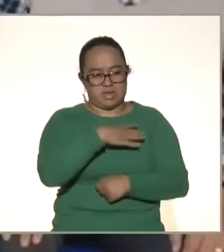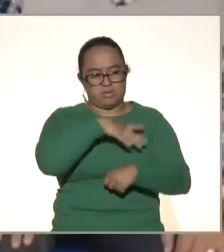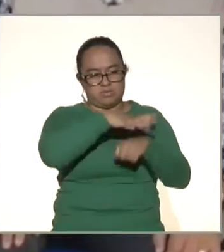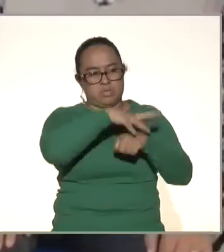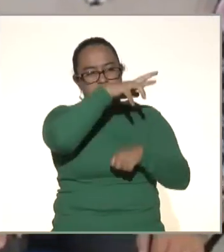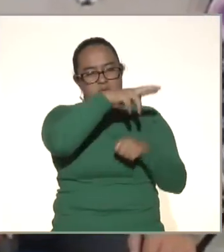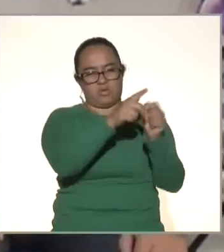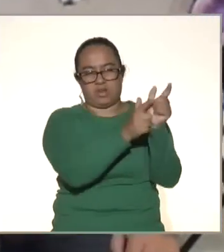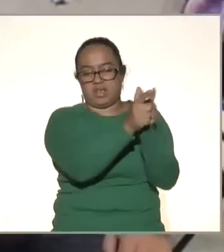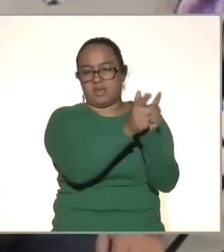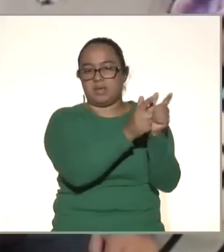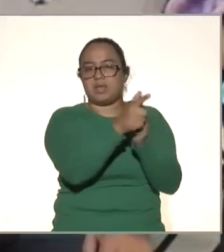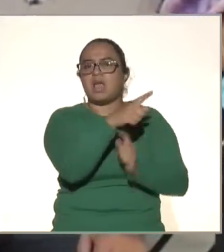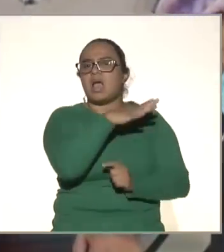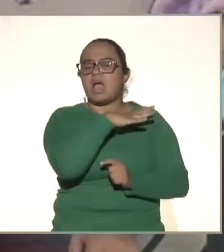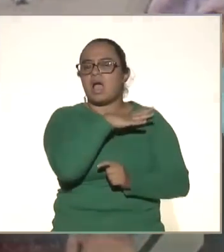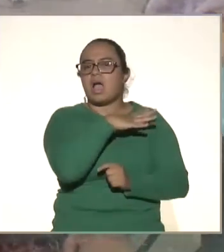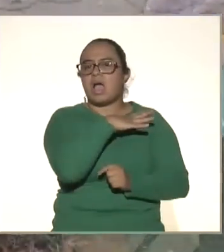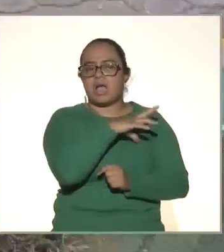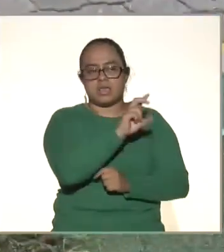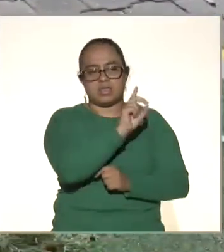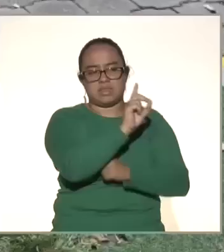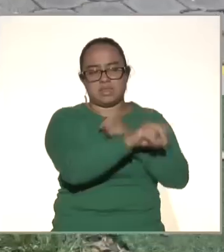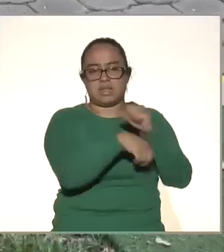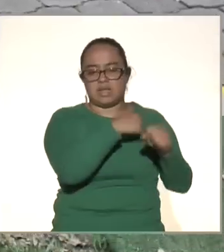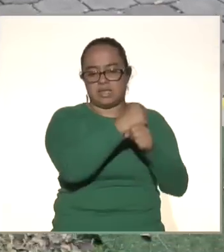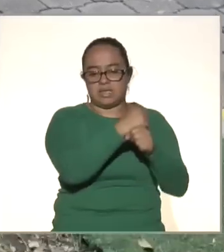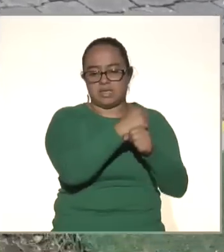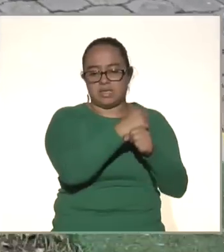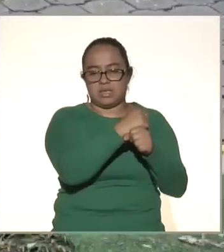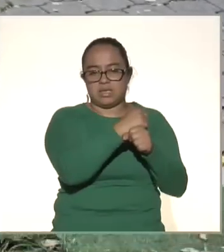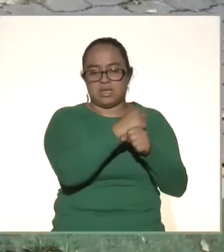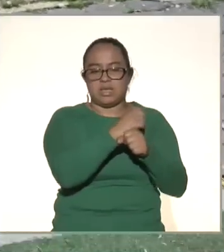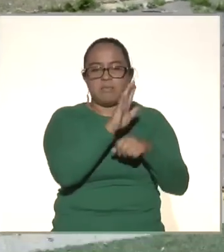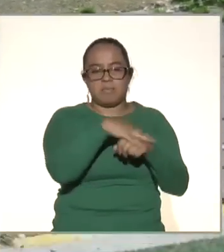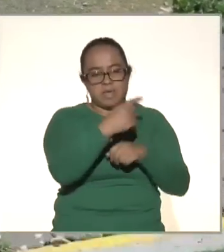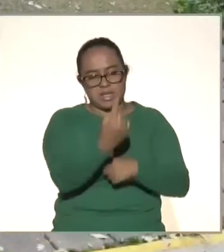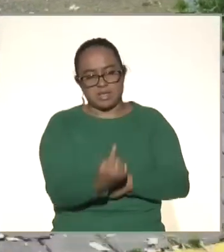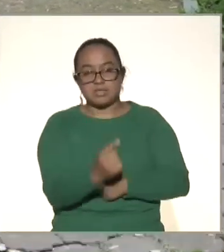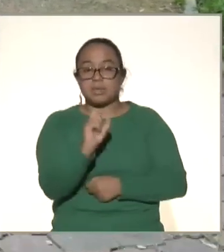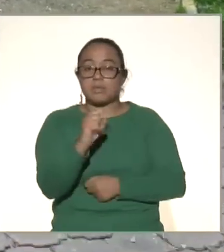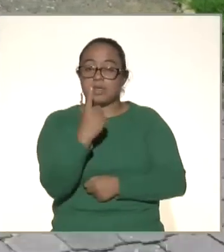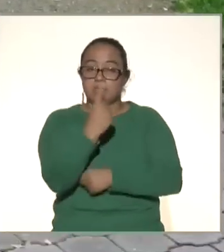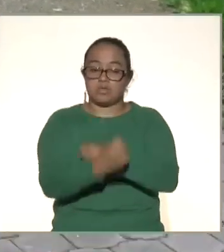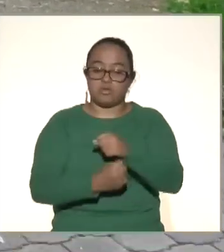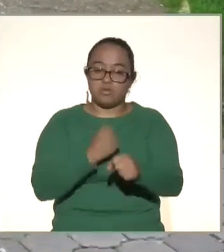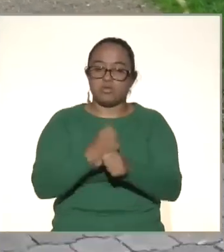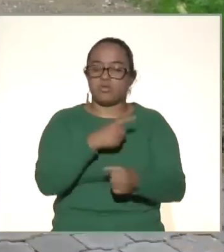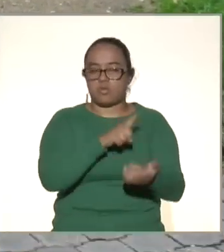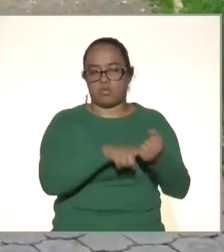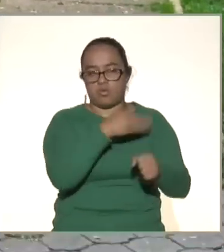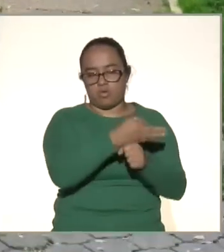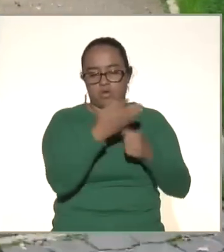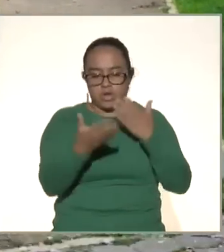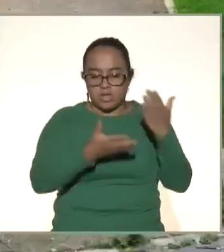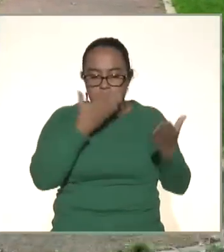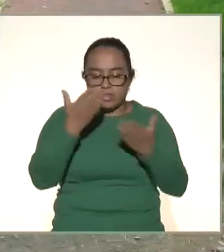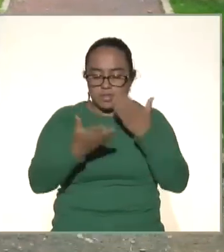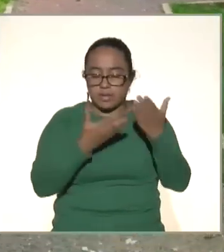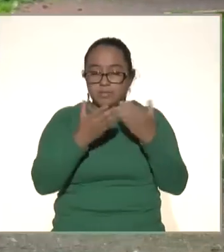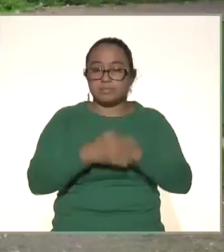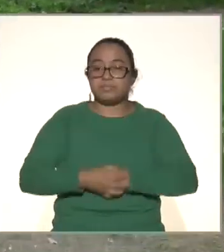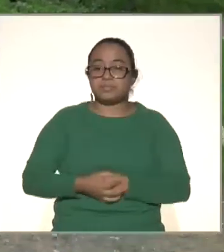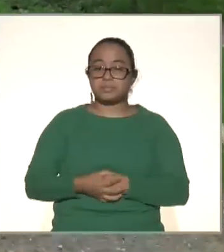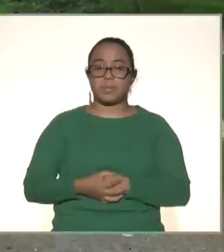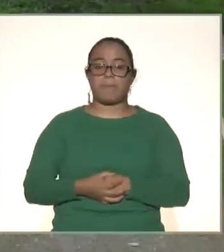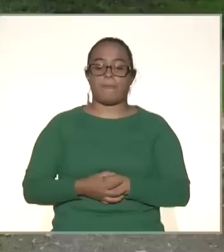son gemelos, tienen 30 años, el chico tiene 21, está estudiando y